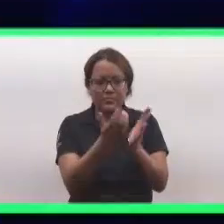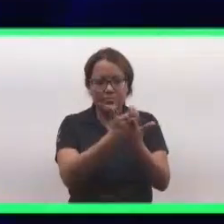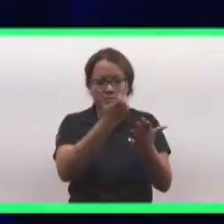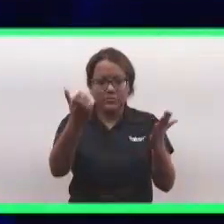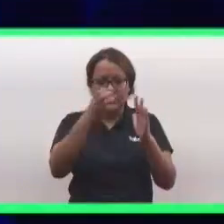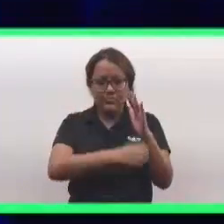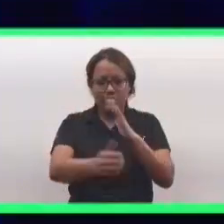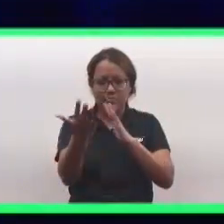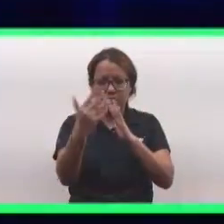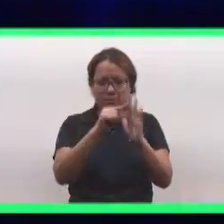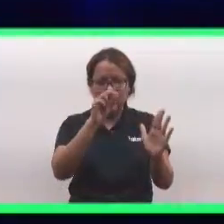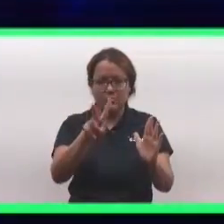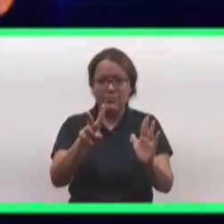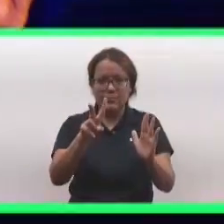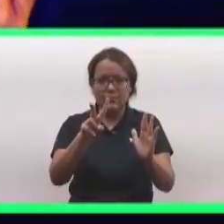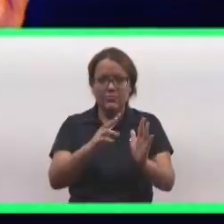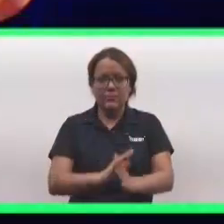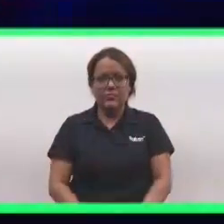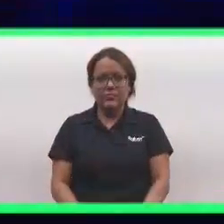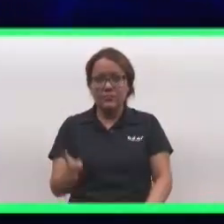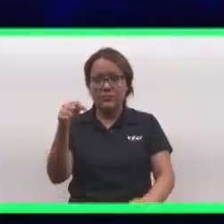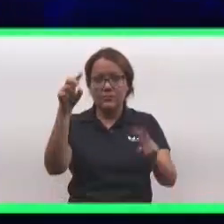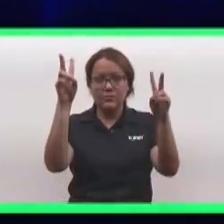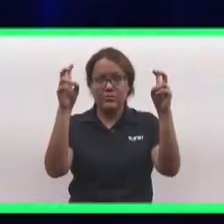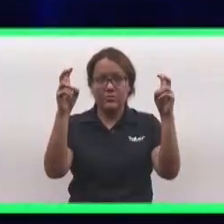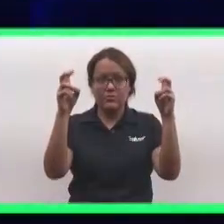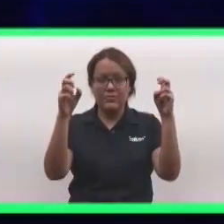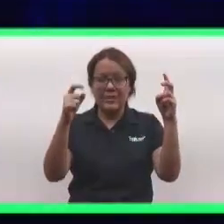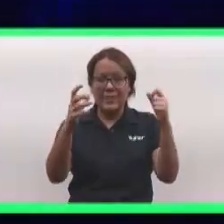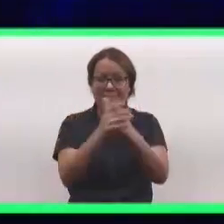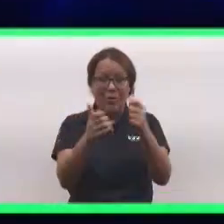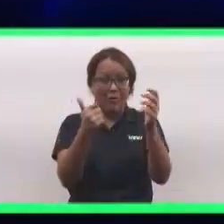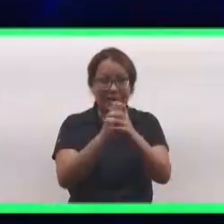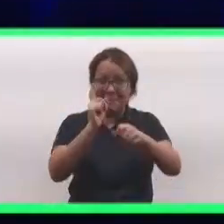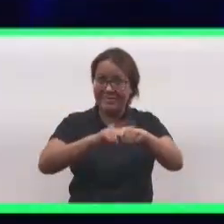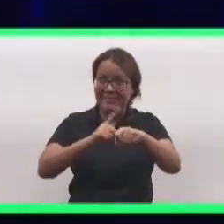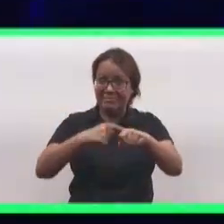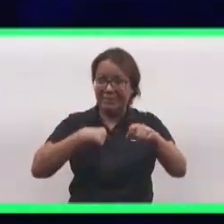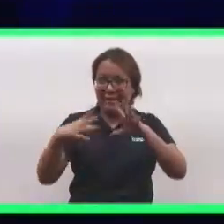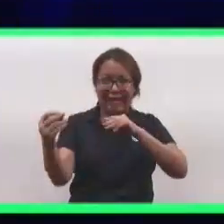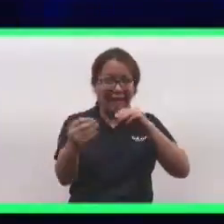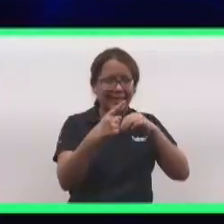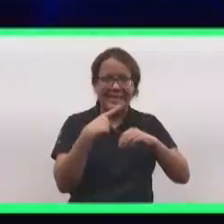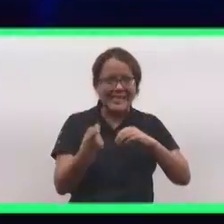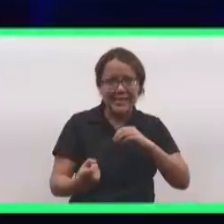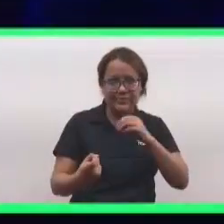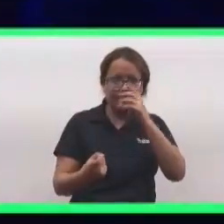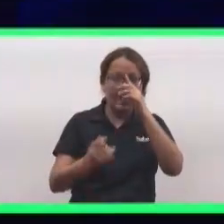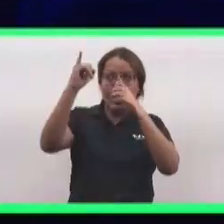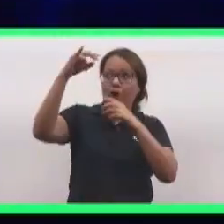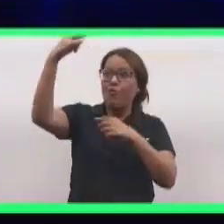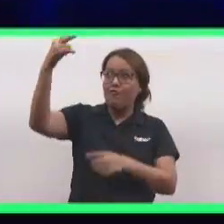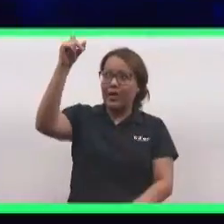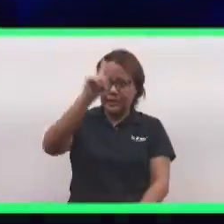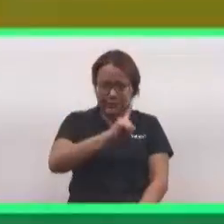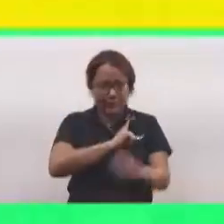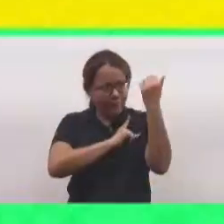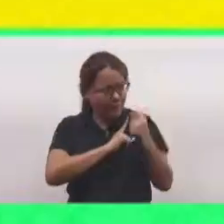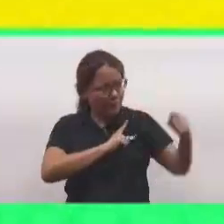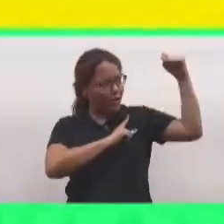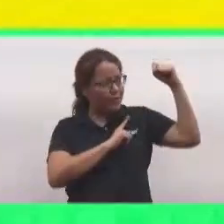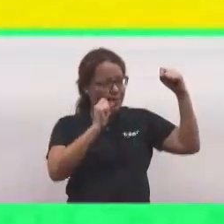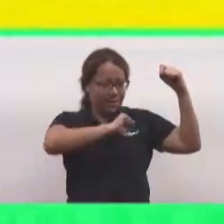capítulo 15, versículo 2, en nuestro tema de con quién hablar en el desierto: Jehová es mi fortaleza y mi cántico, y ha sido, que dice la palabra,